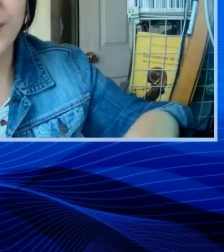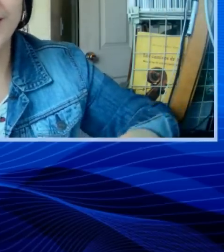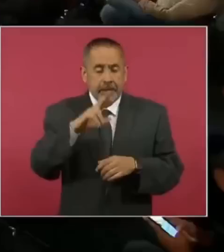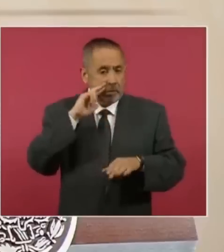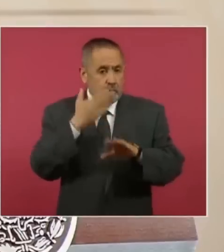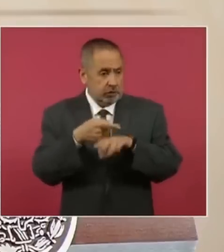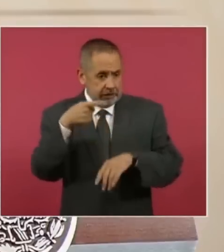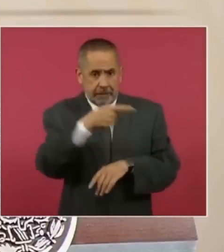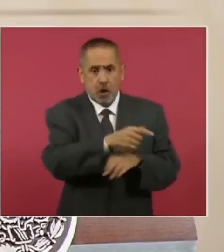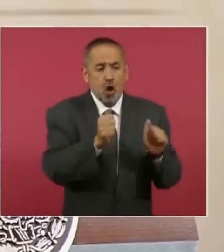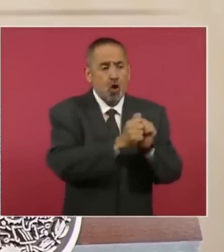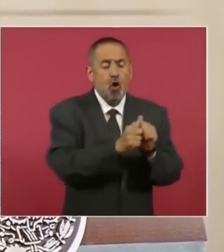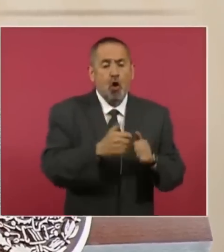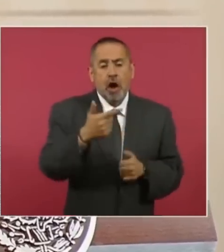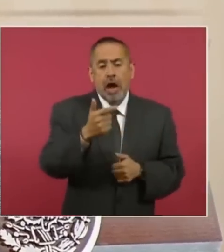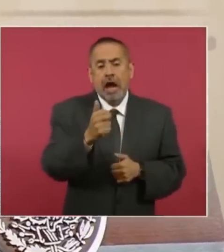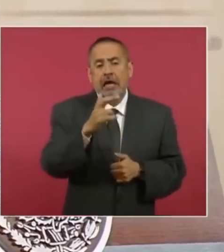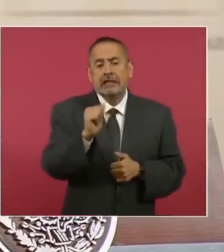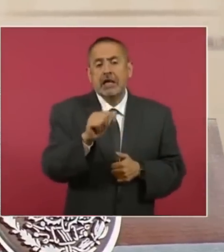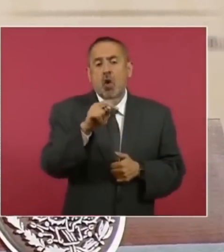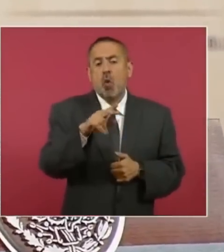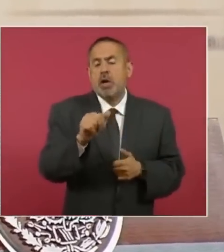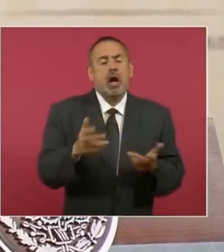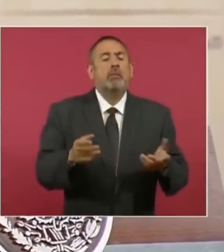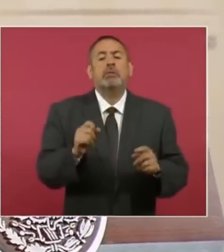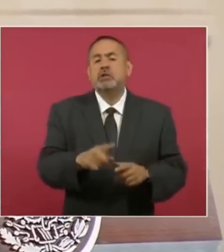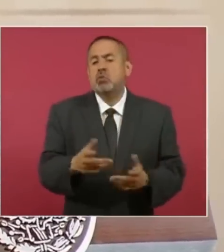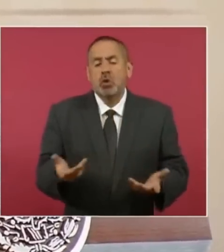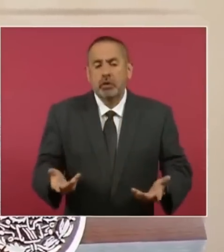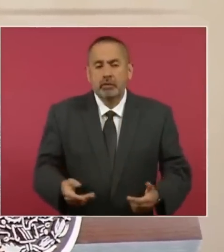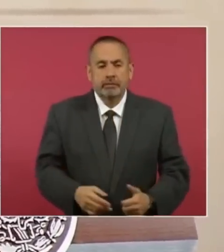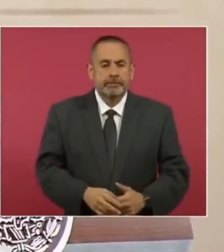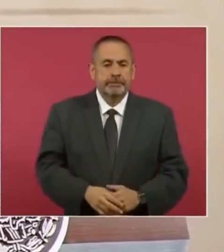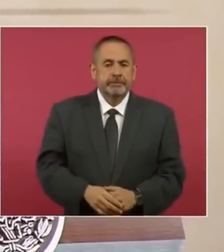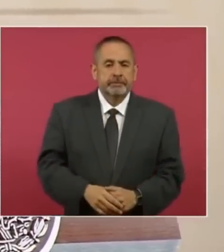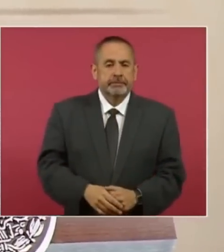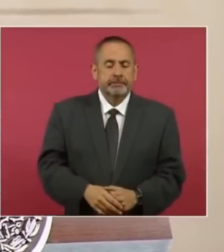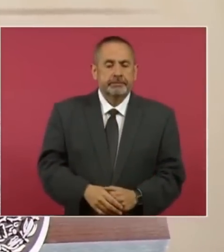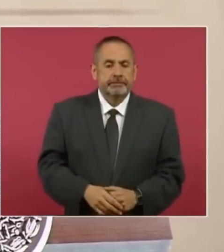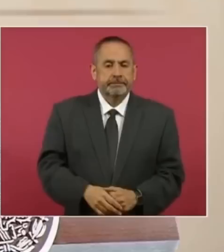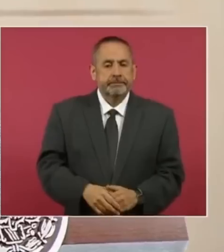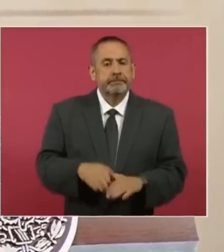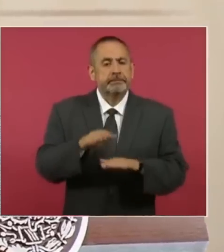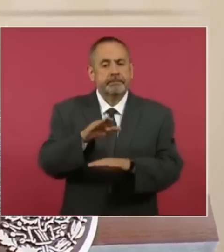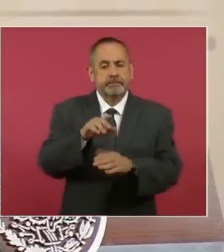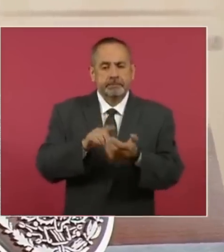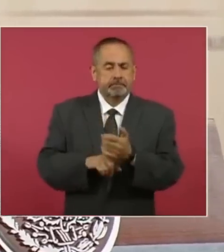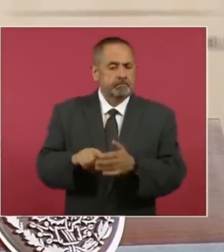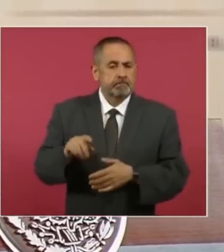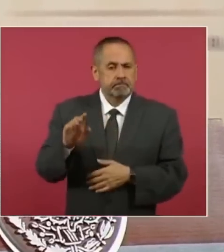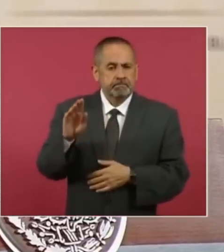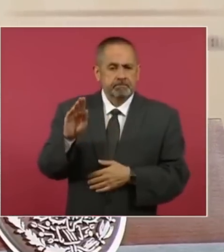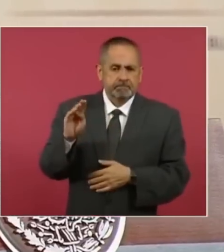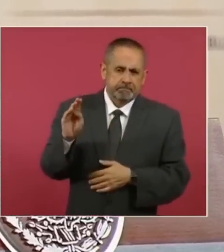dijo. Bueno, acerca de lo de la marihuana o la